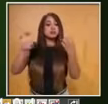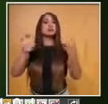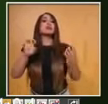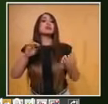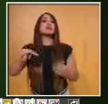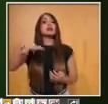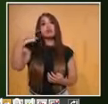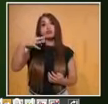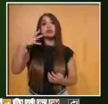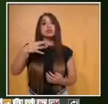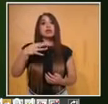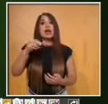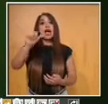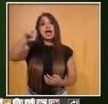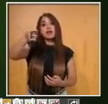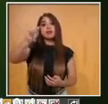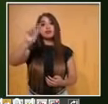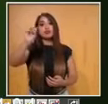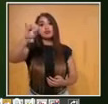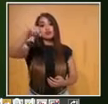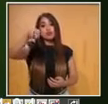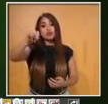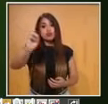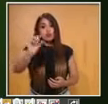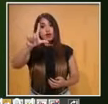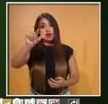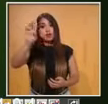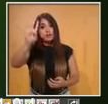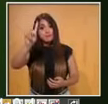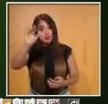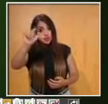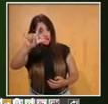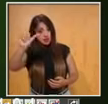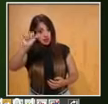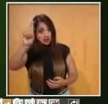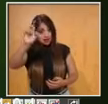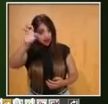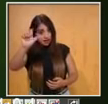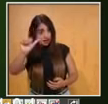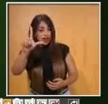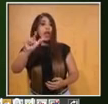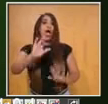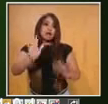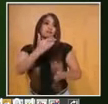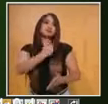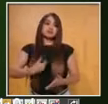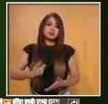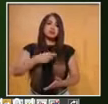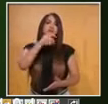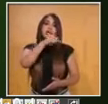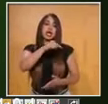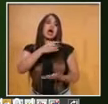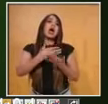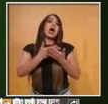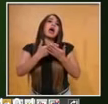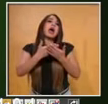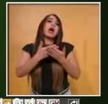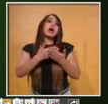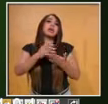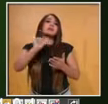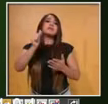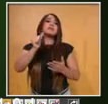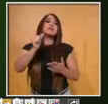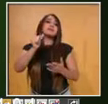Villarreal se convierte en el gobernador constitucionalista de Nuevo León. En 1915, Francisco Villa visita